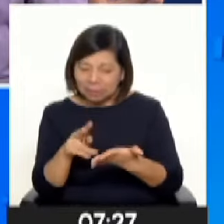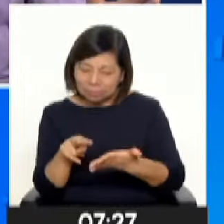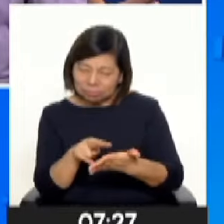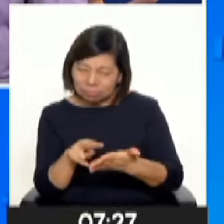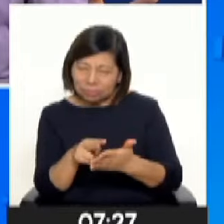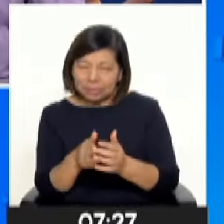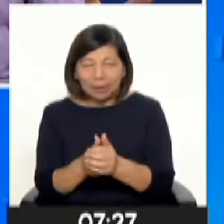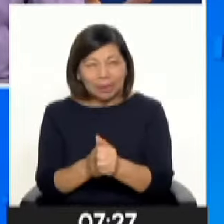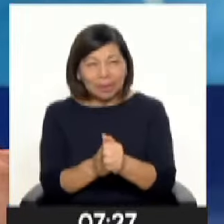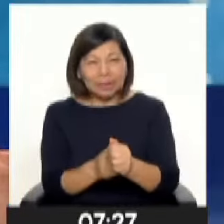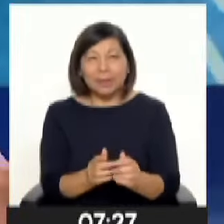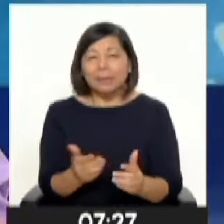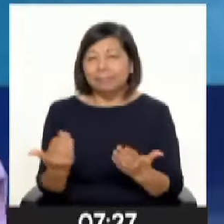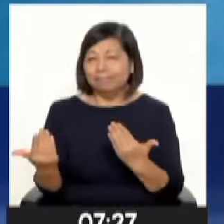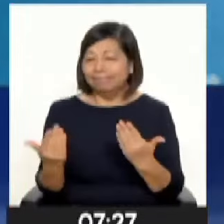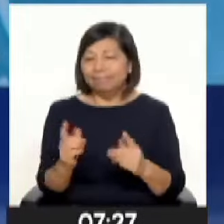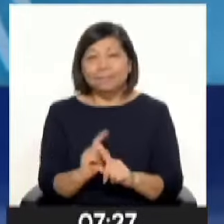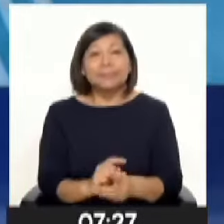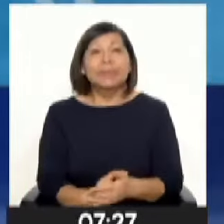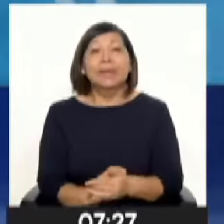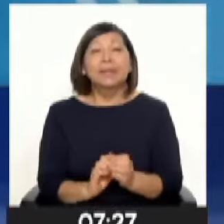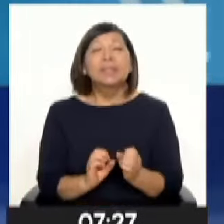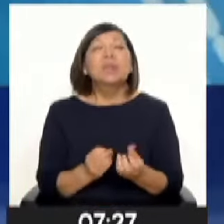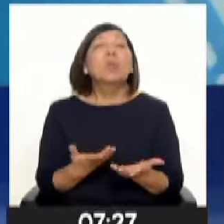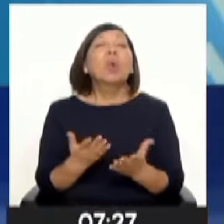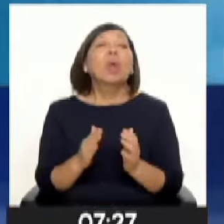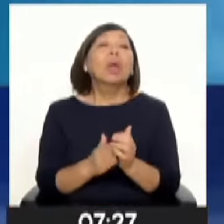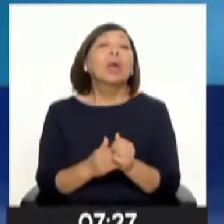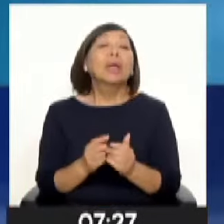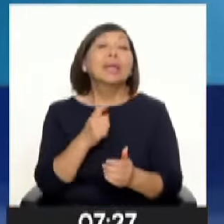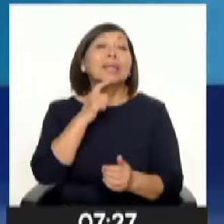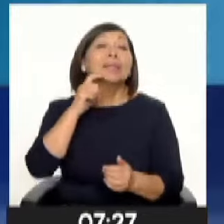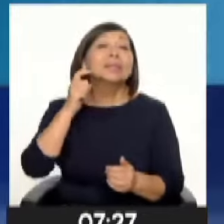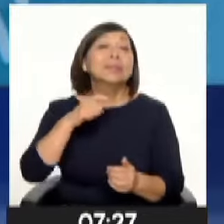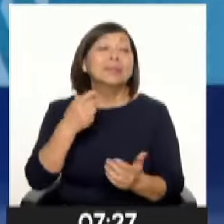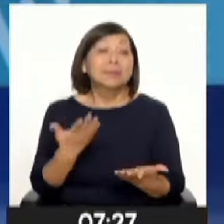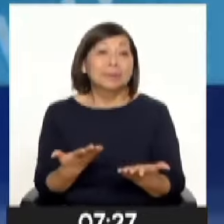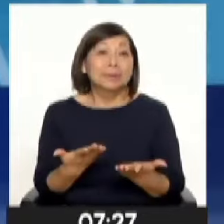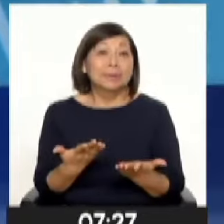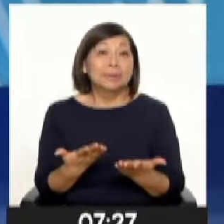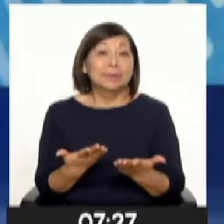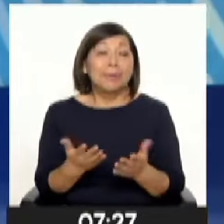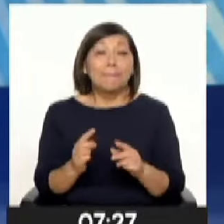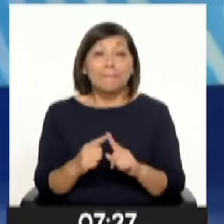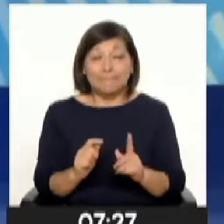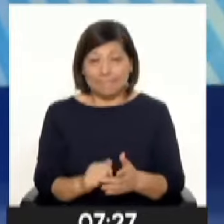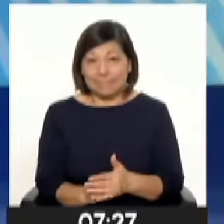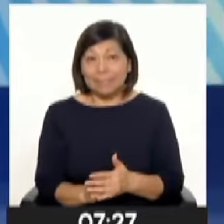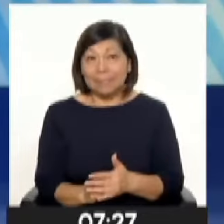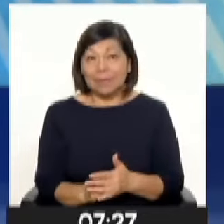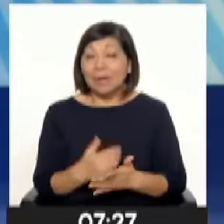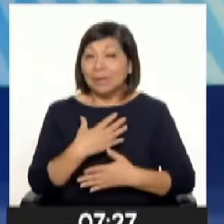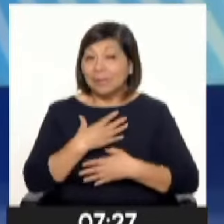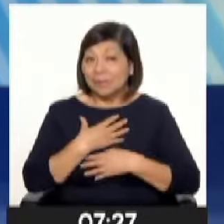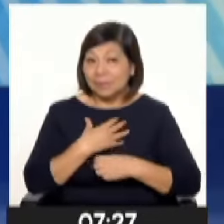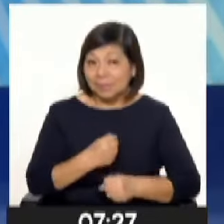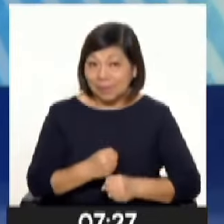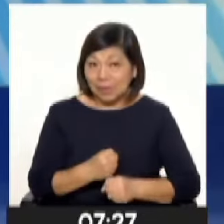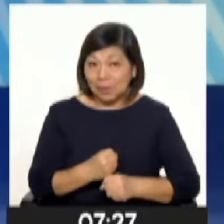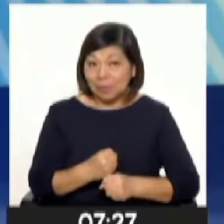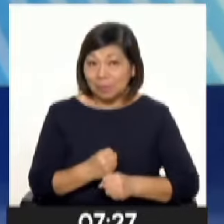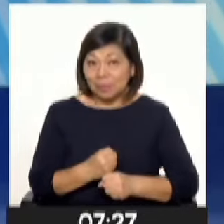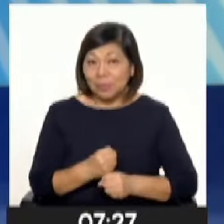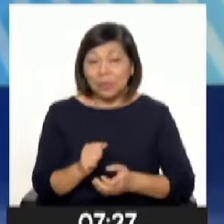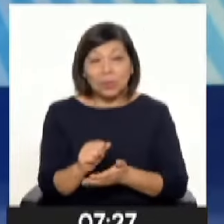estar en ambos extremos. ¿Y qué tipo de ajustes? Necesitamos que ese factor de la salud